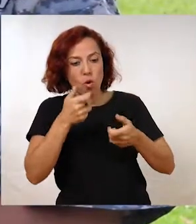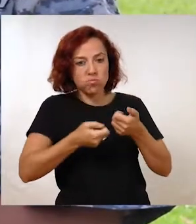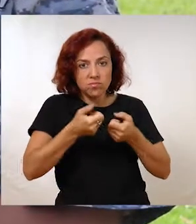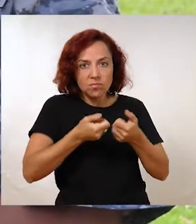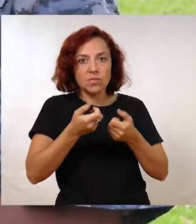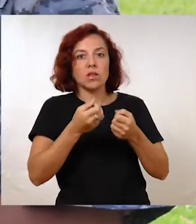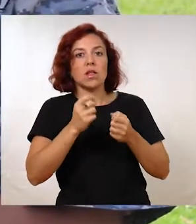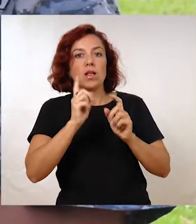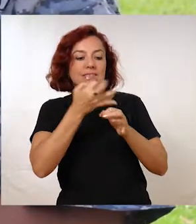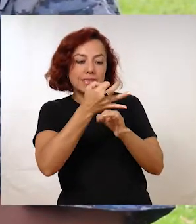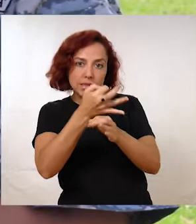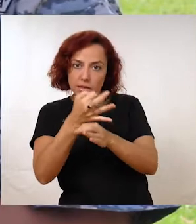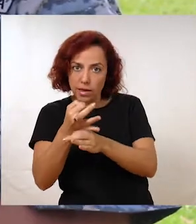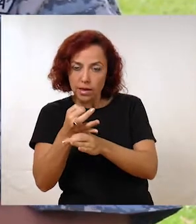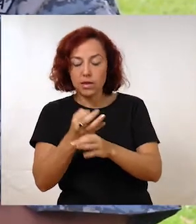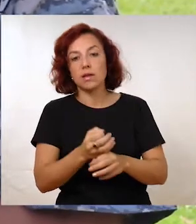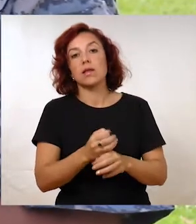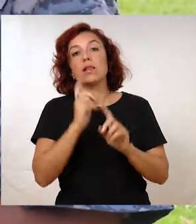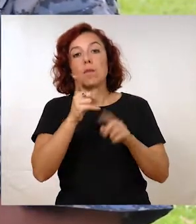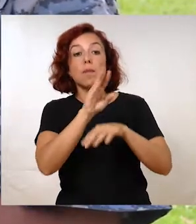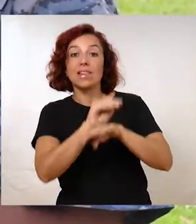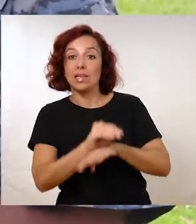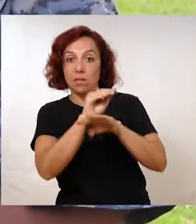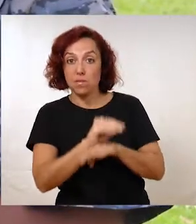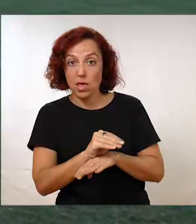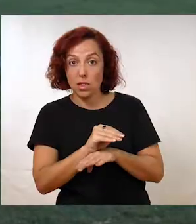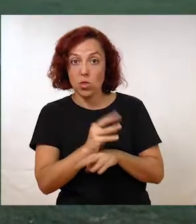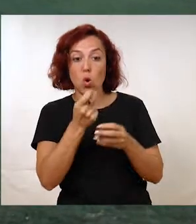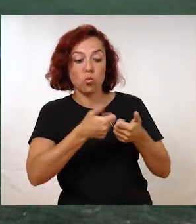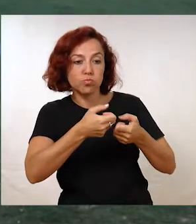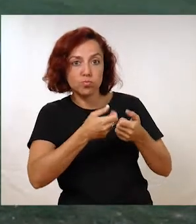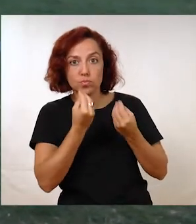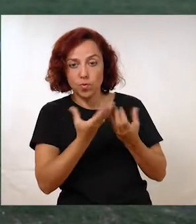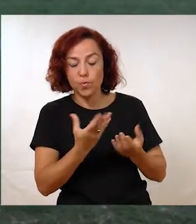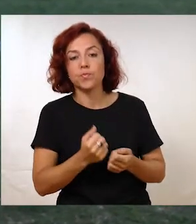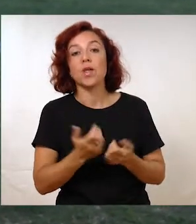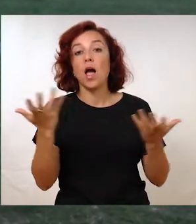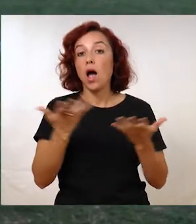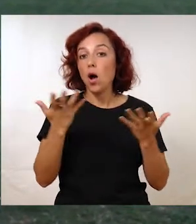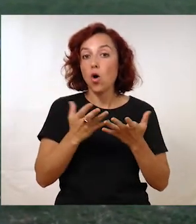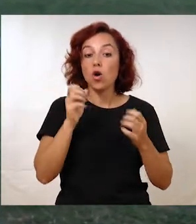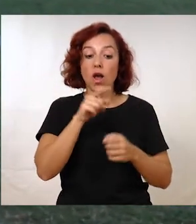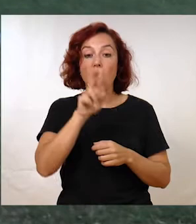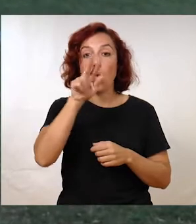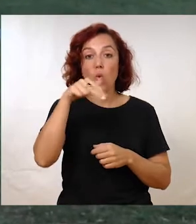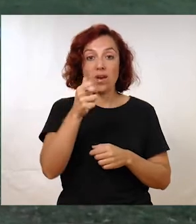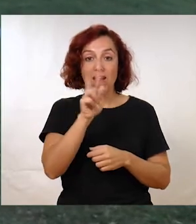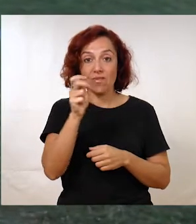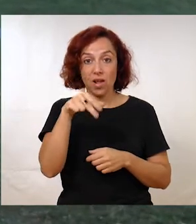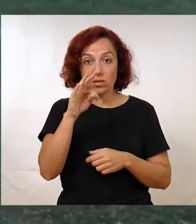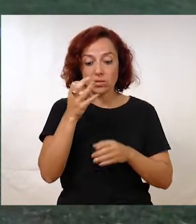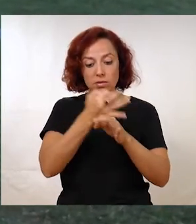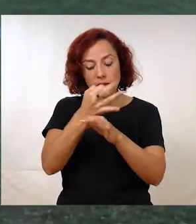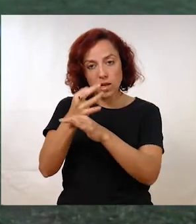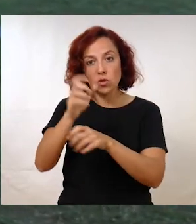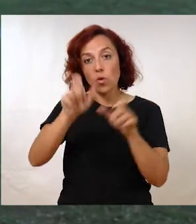logístico, de capacitación y de mantenimiento de las unidades. En este momento, la UNAVANT se encuentra